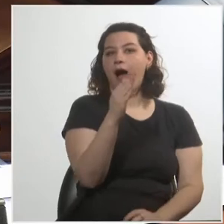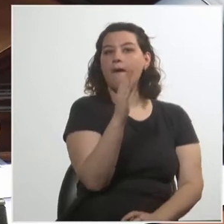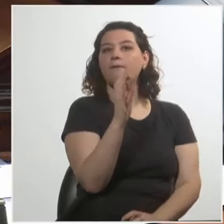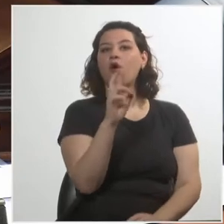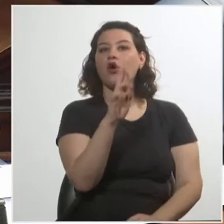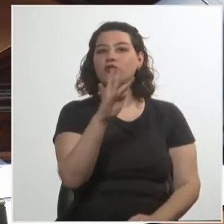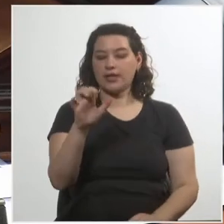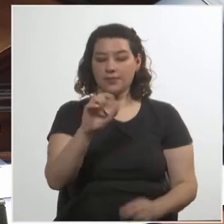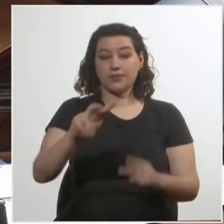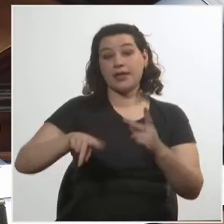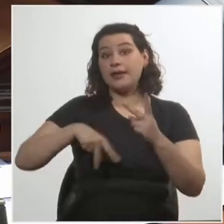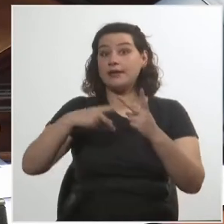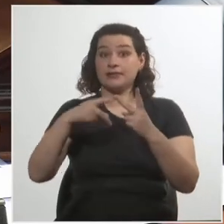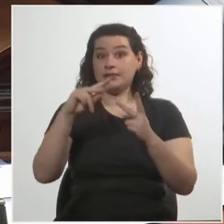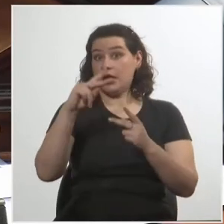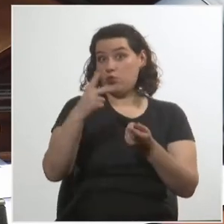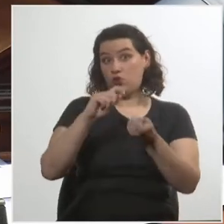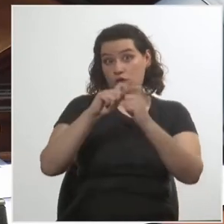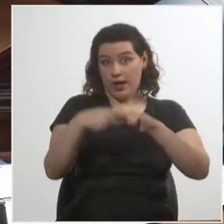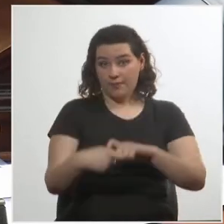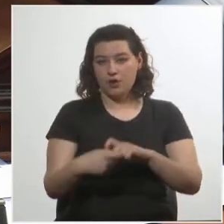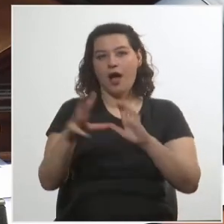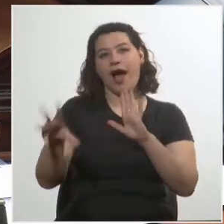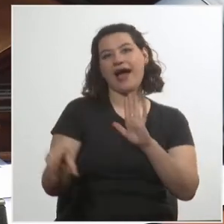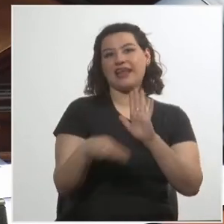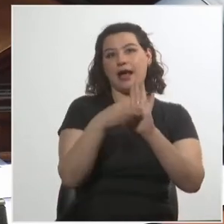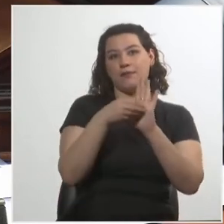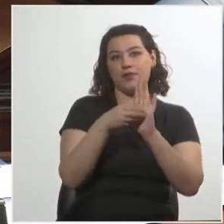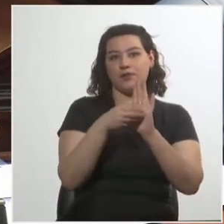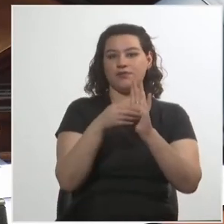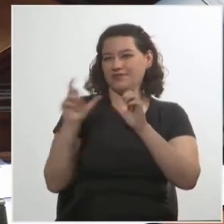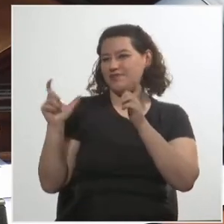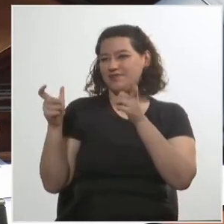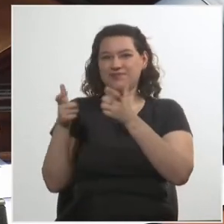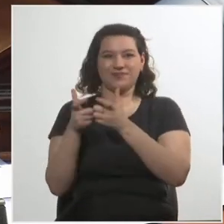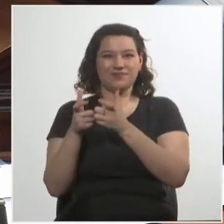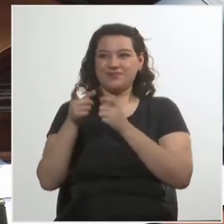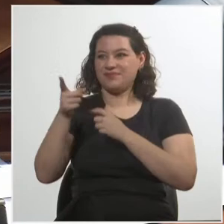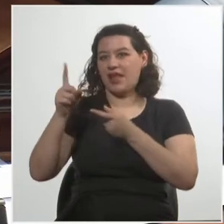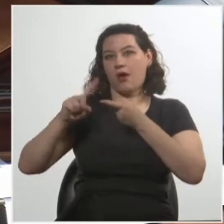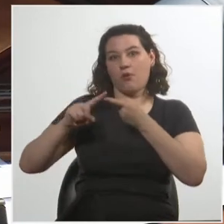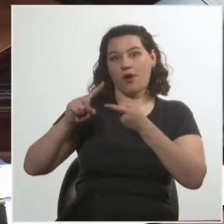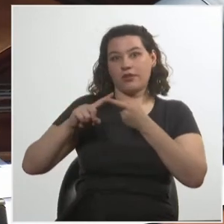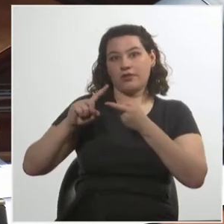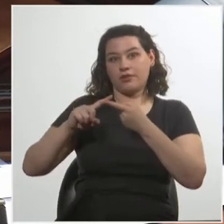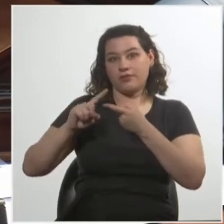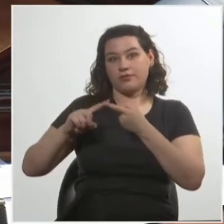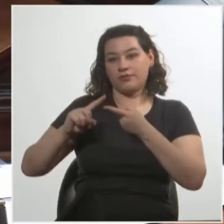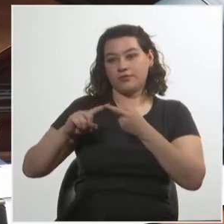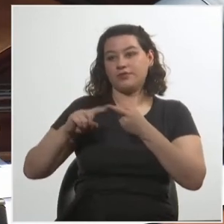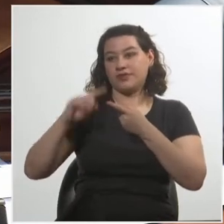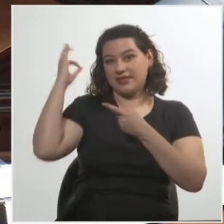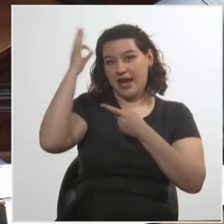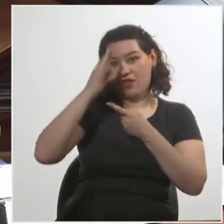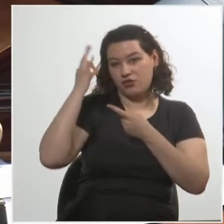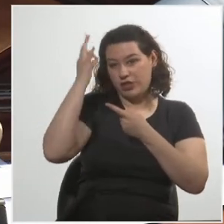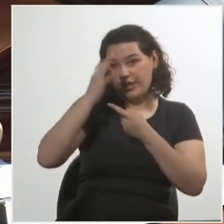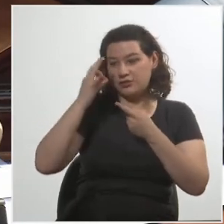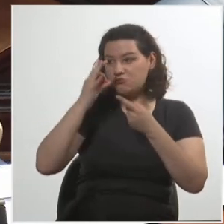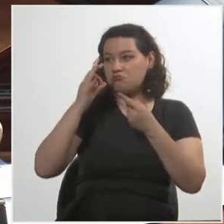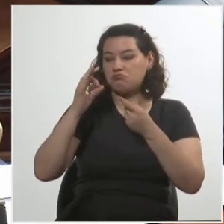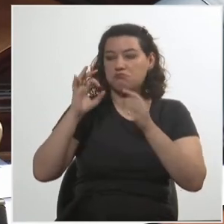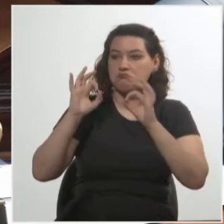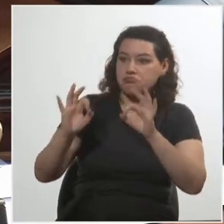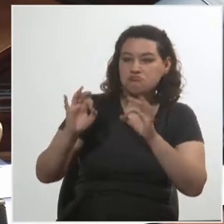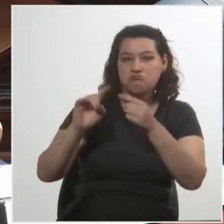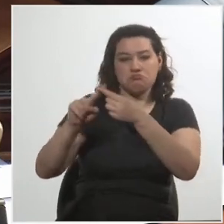y el segundo es este el agregado que el reunió el acuerdo del consenso entre todo el senado que